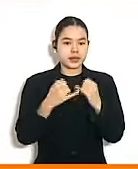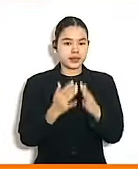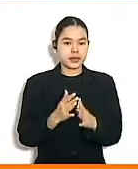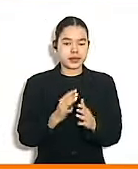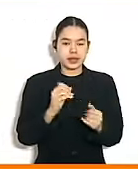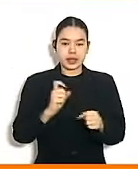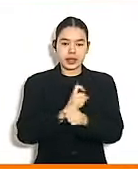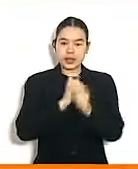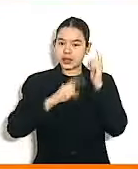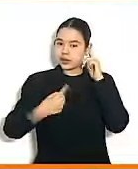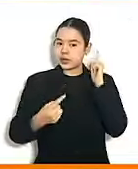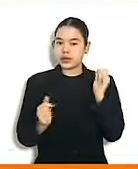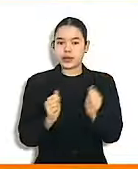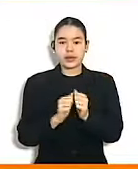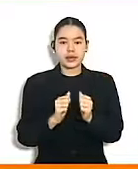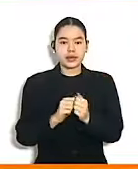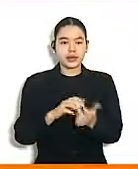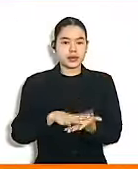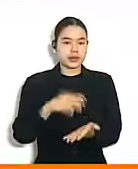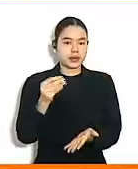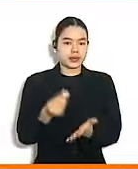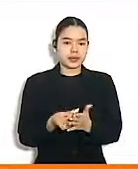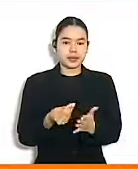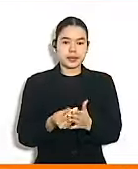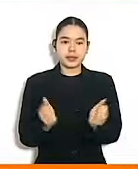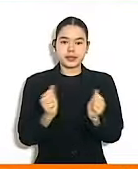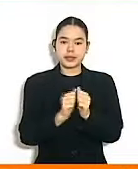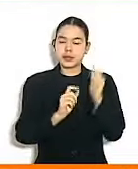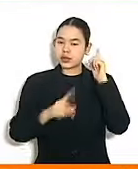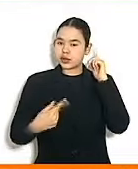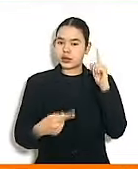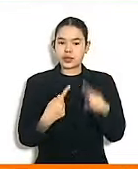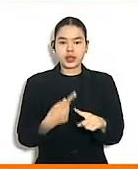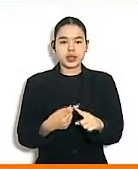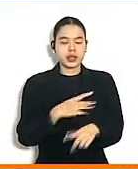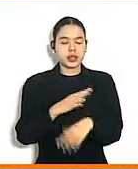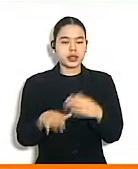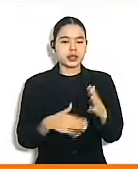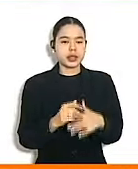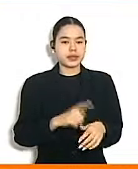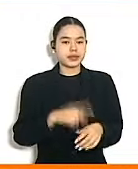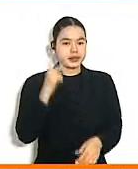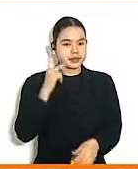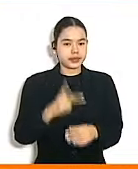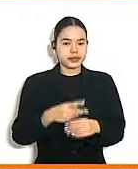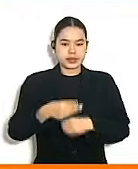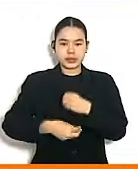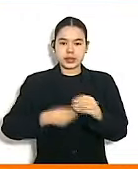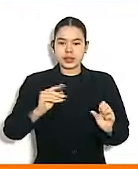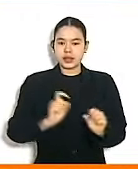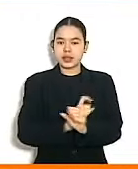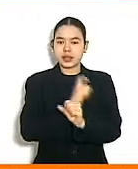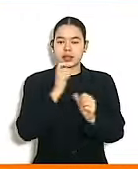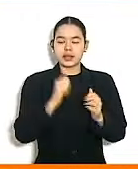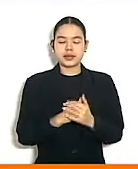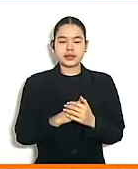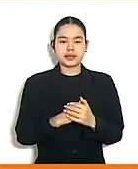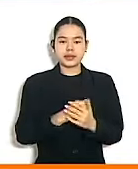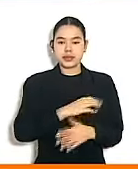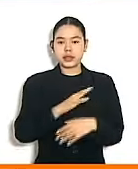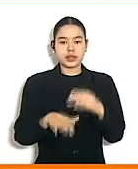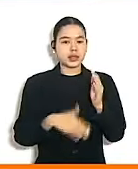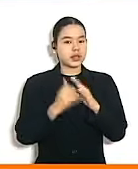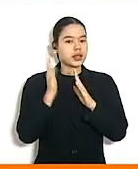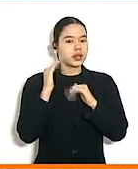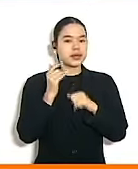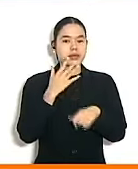de diaria, acompáñame a multiplicar tu premio junto a Multi X y a conocer esta esfera afortunada. Muchísima